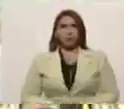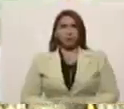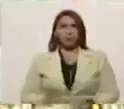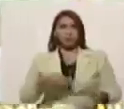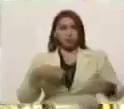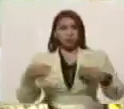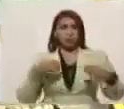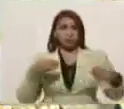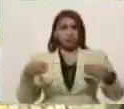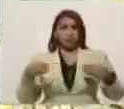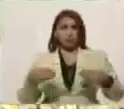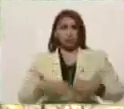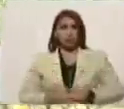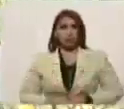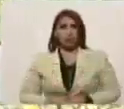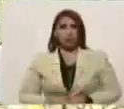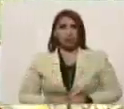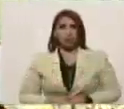Flexibilización.